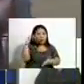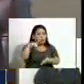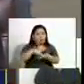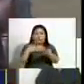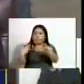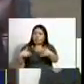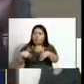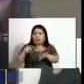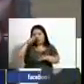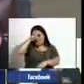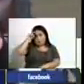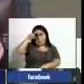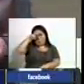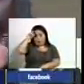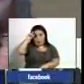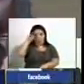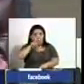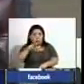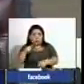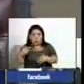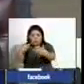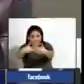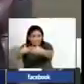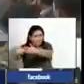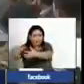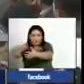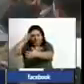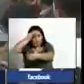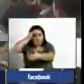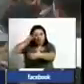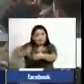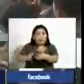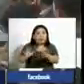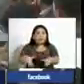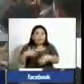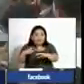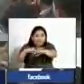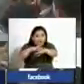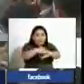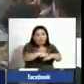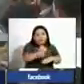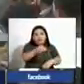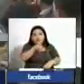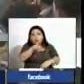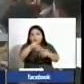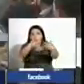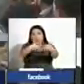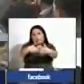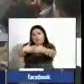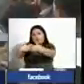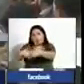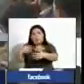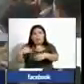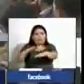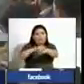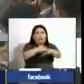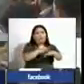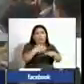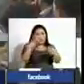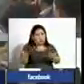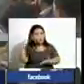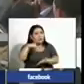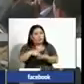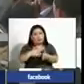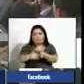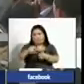la actividad económica y no del sector empresarial, debido a reportes de que algunas empresas ya estarían anunciando fechas de